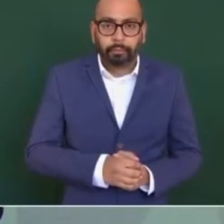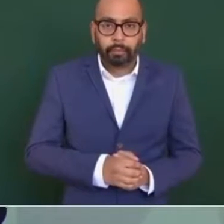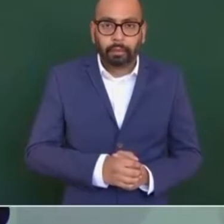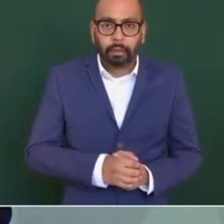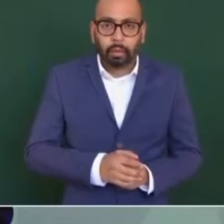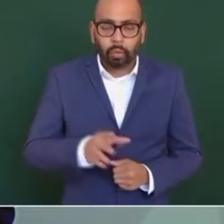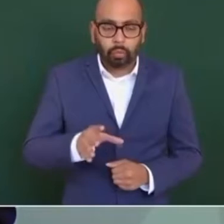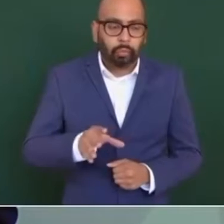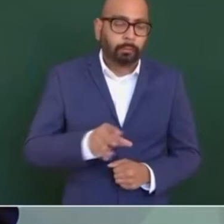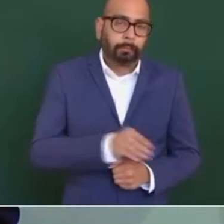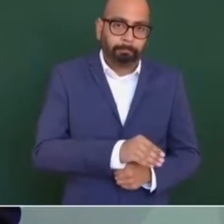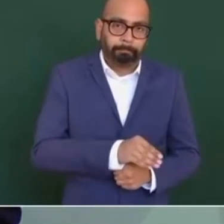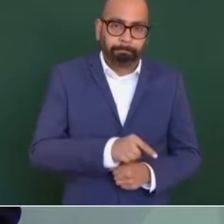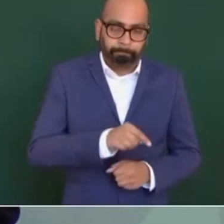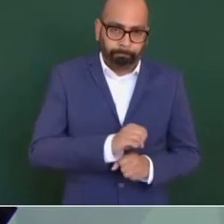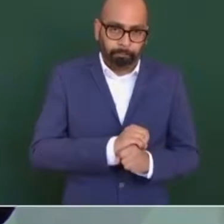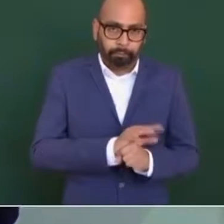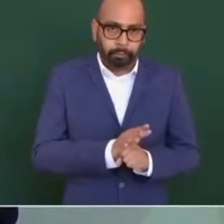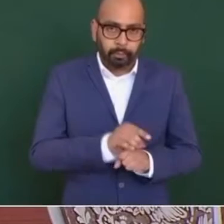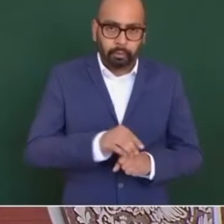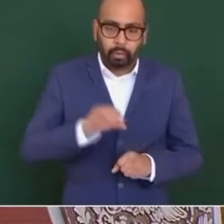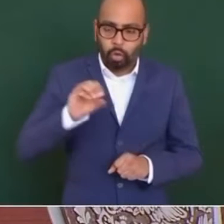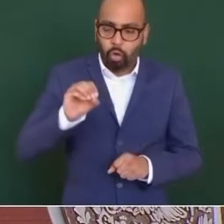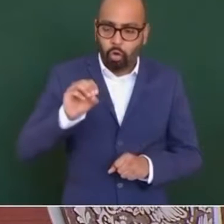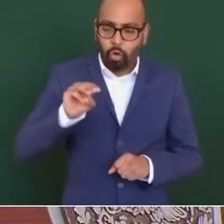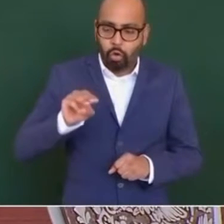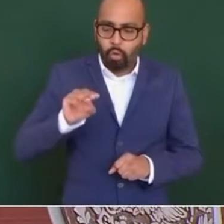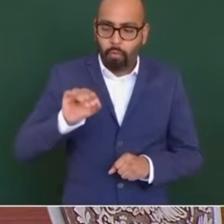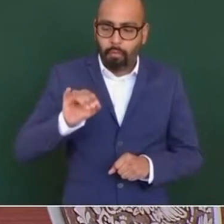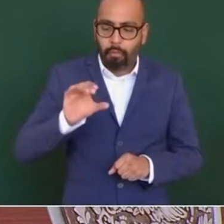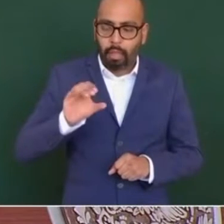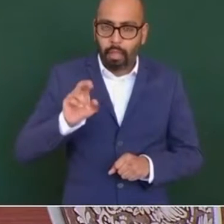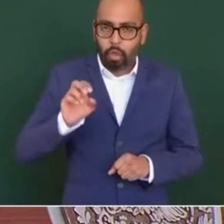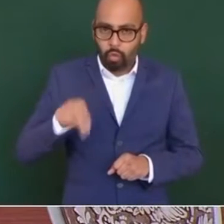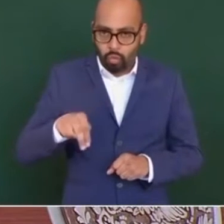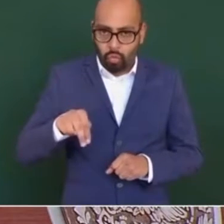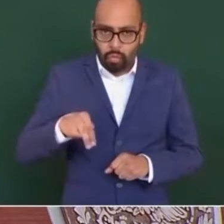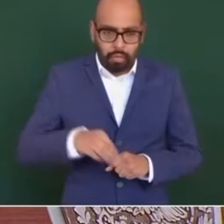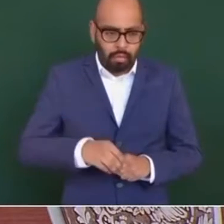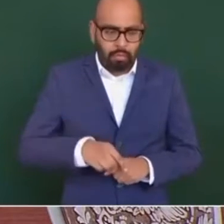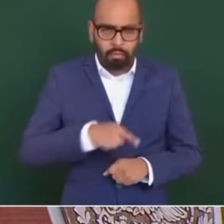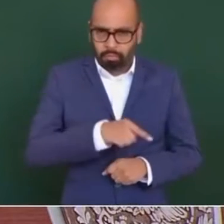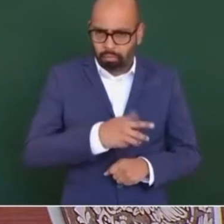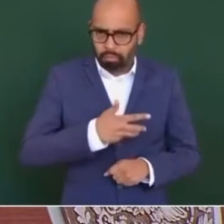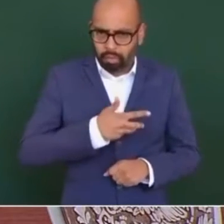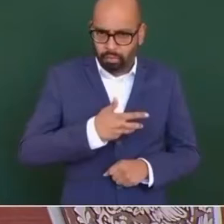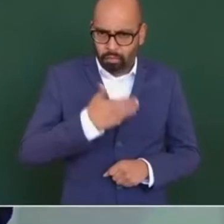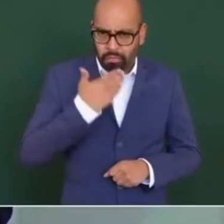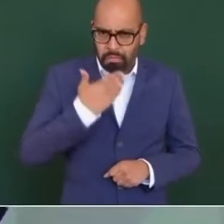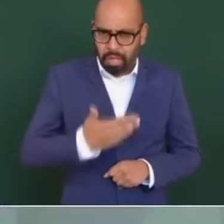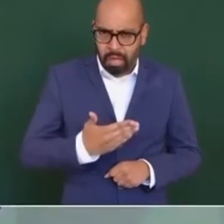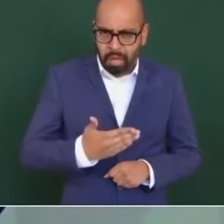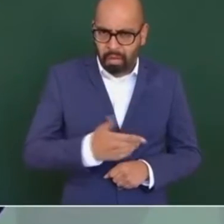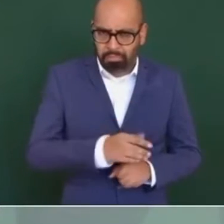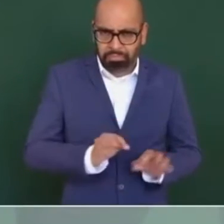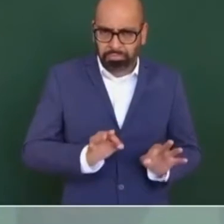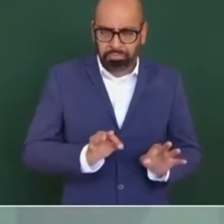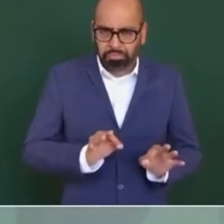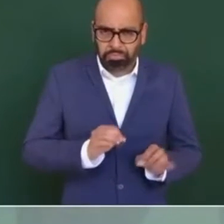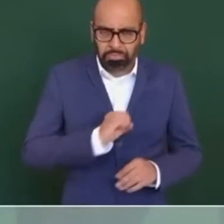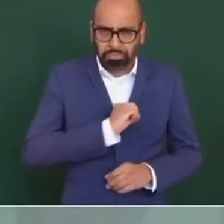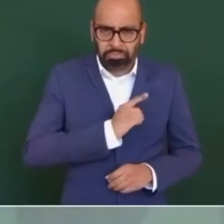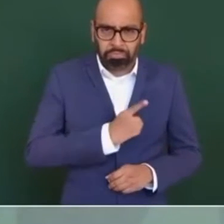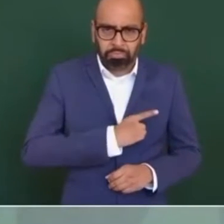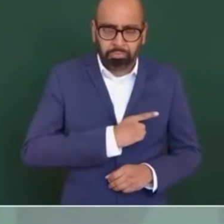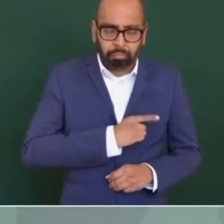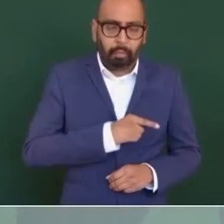contagiado por esta variante, está bien, es decir, está estable, no tiene problema. Está hospitalizado